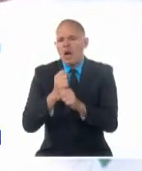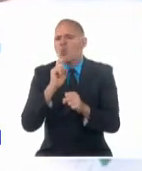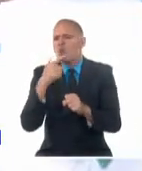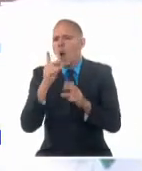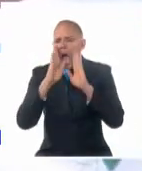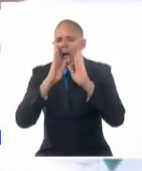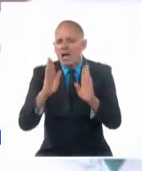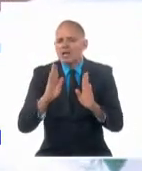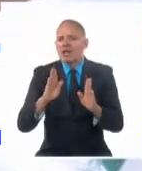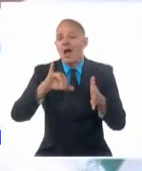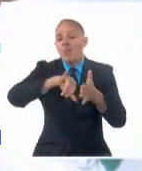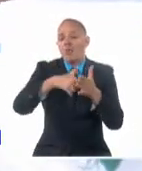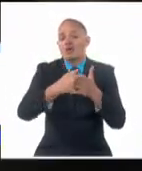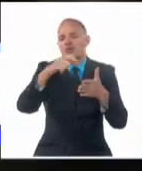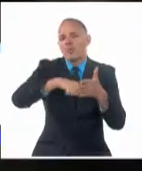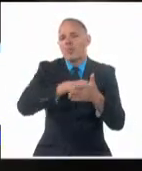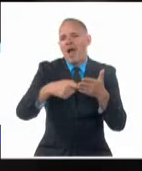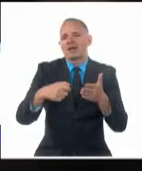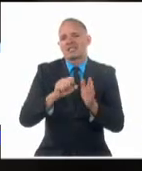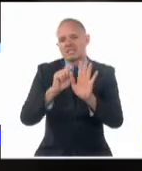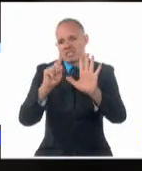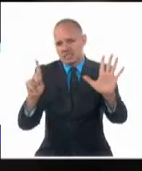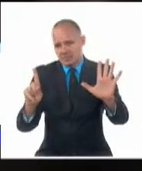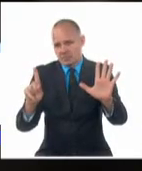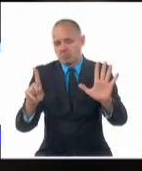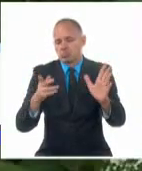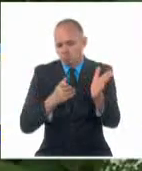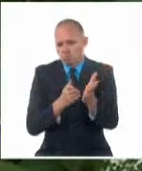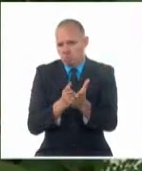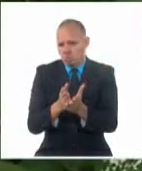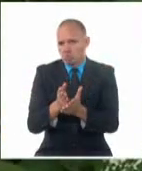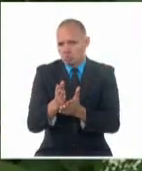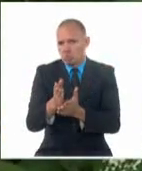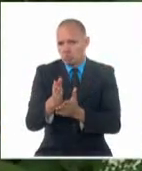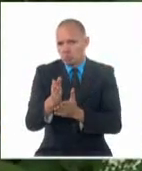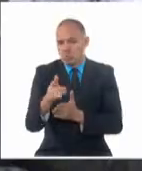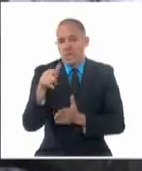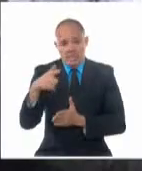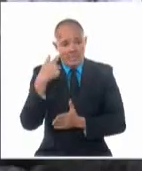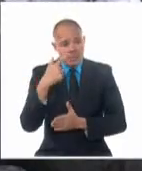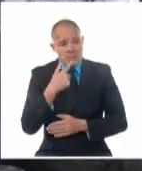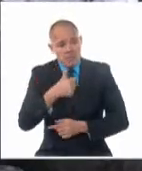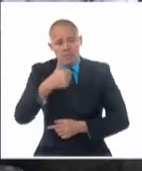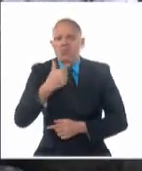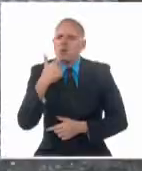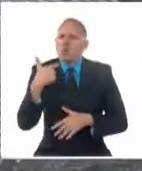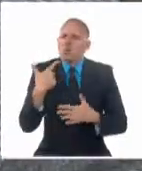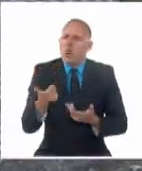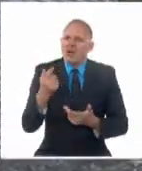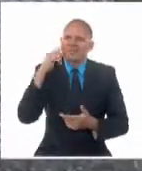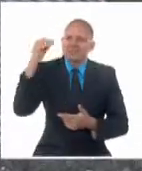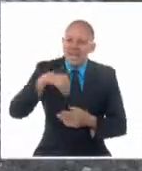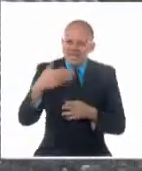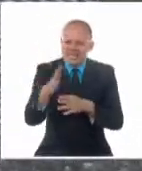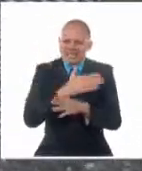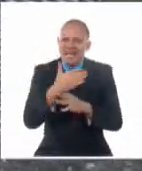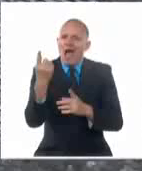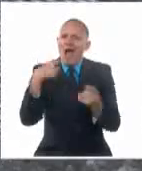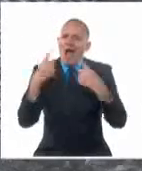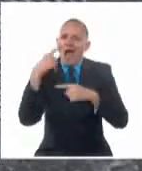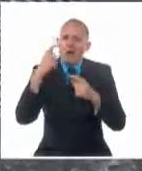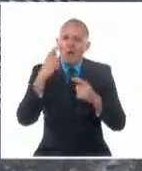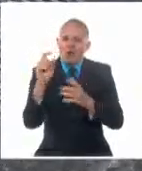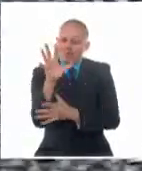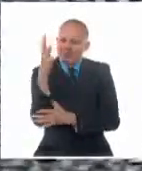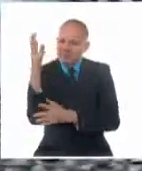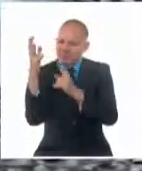y tres como participante válido destacar El Avance de las alternativas en el manejo agroecológico de enfermedades del cacao con la